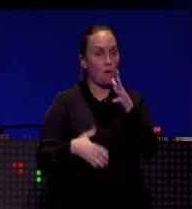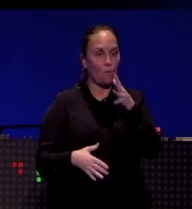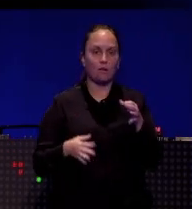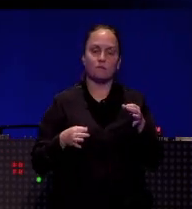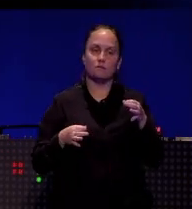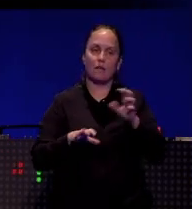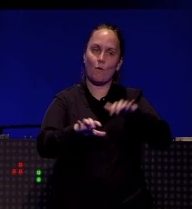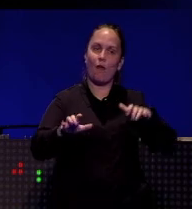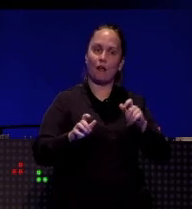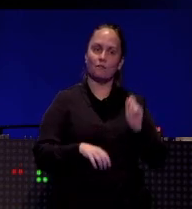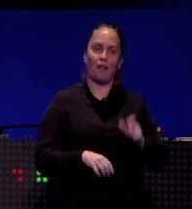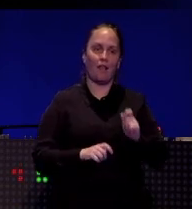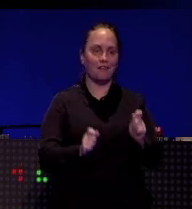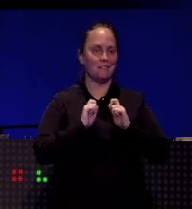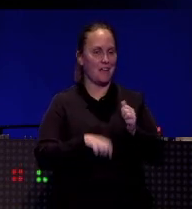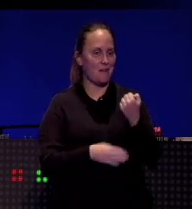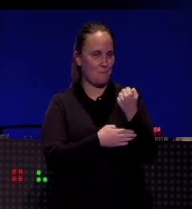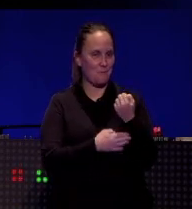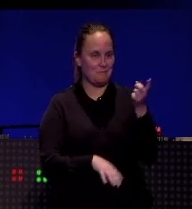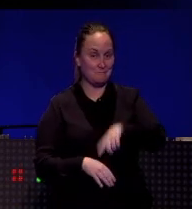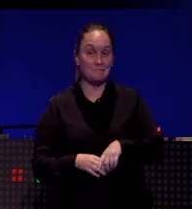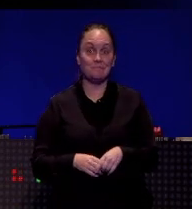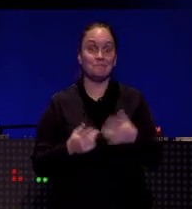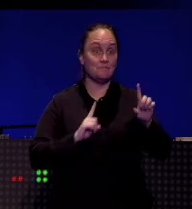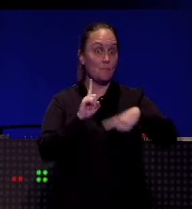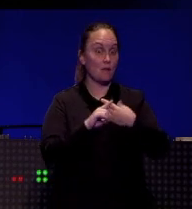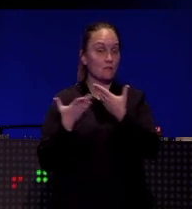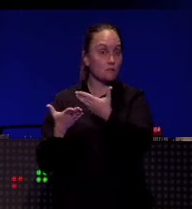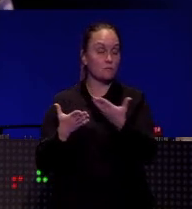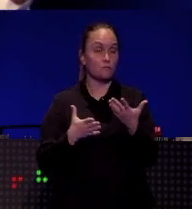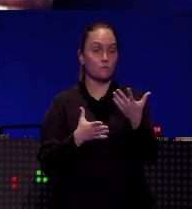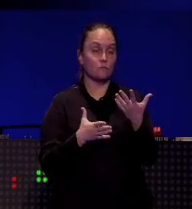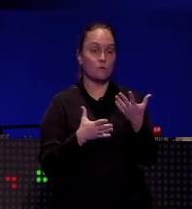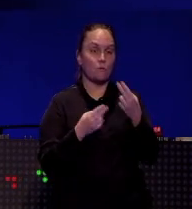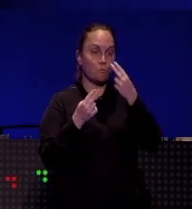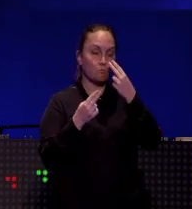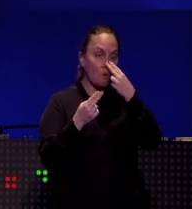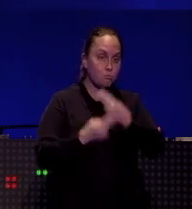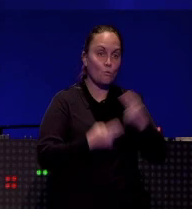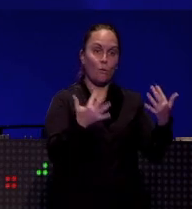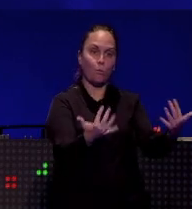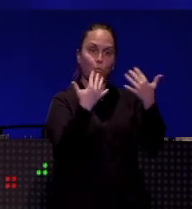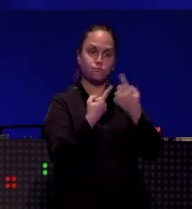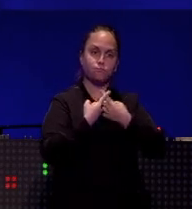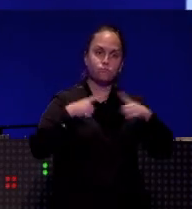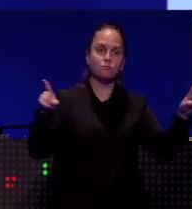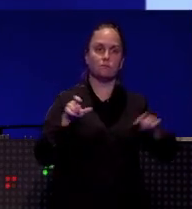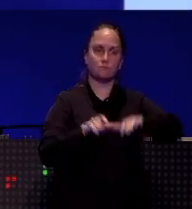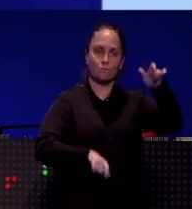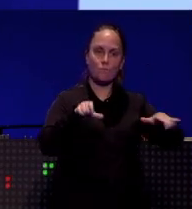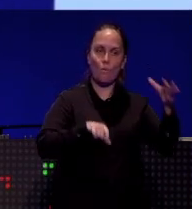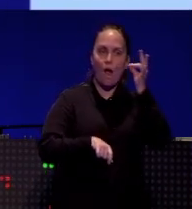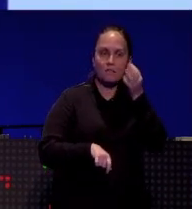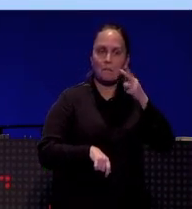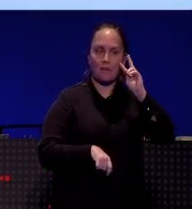mucho apoyo también y bueno además aquí pues me abrí a otro tipo de público a mujeres que estaban viviendo la misma experiencia